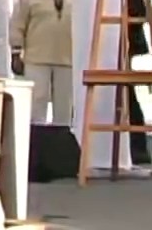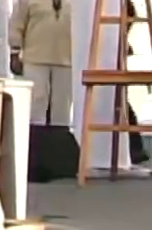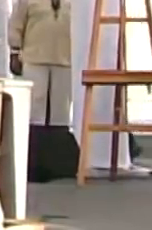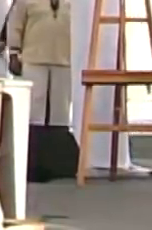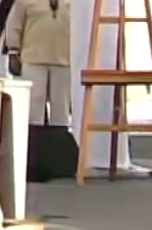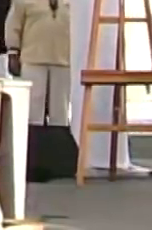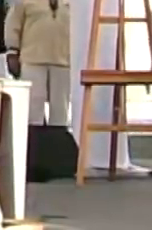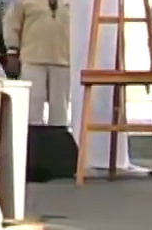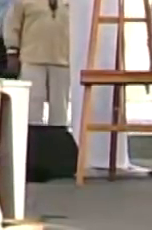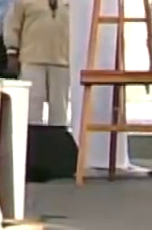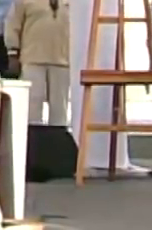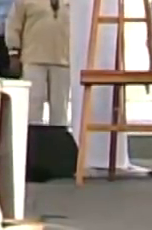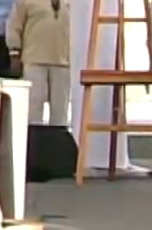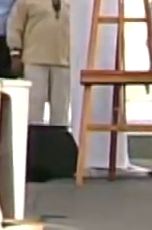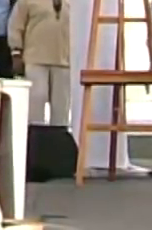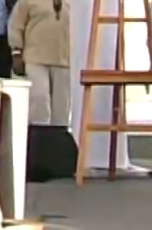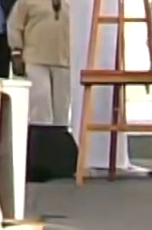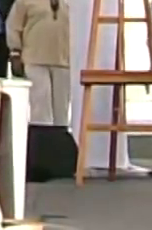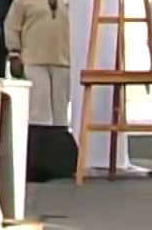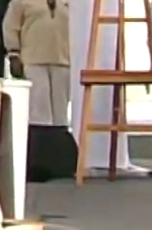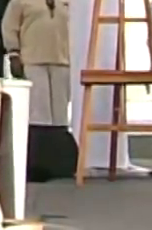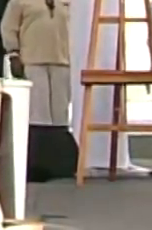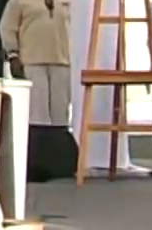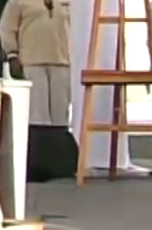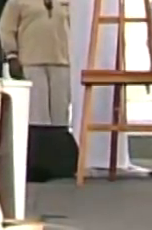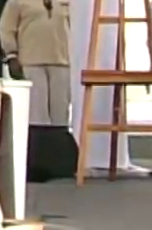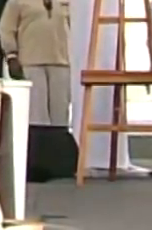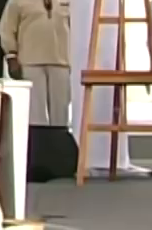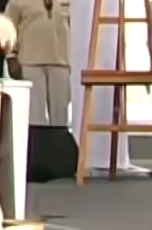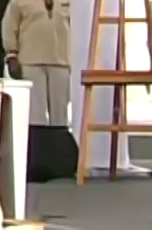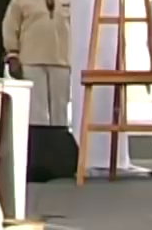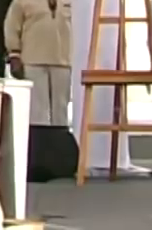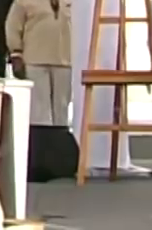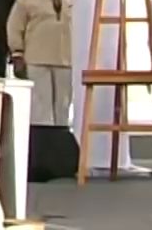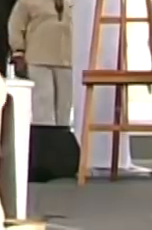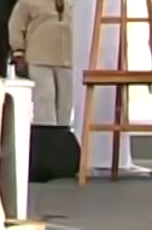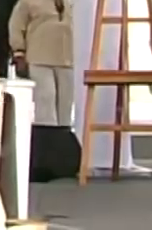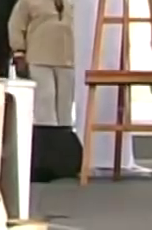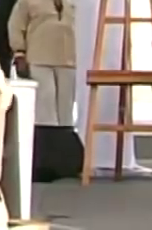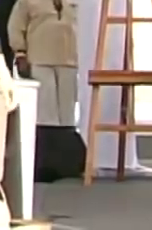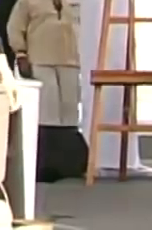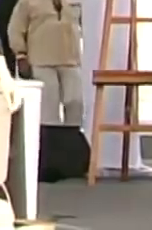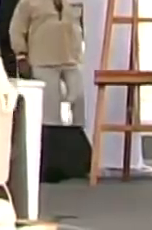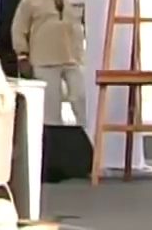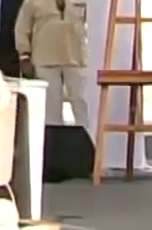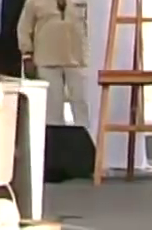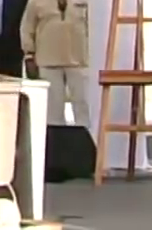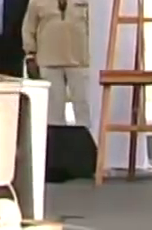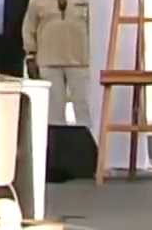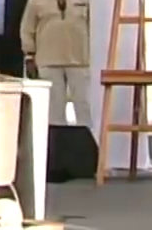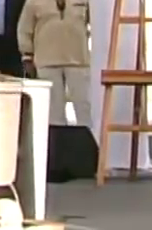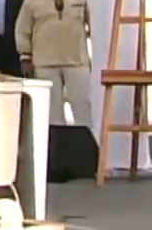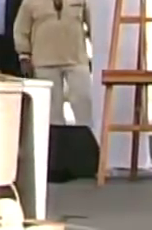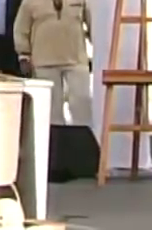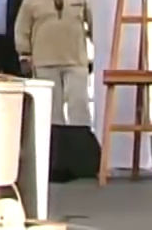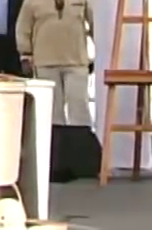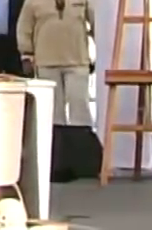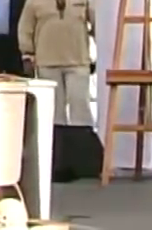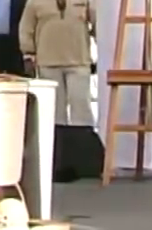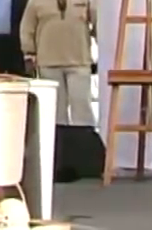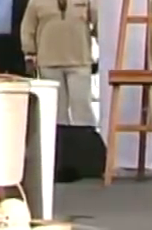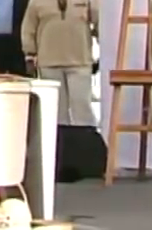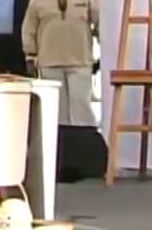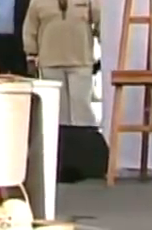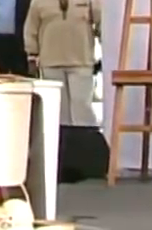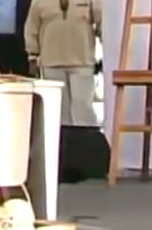cultural y humana de los pueblos originarios de América y las luchas contra el vasallaje español de más de 500 años